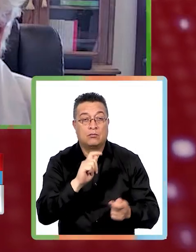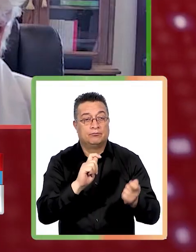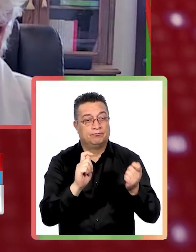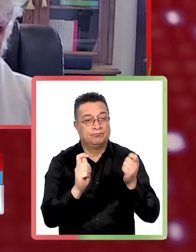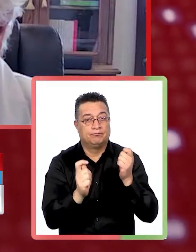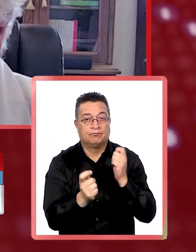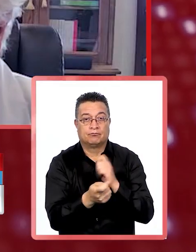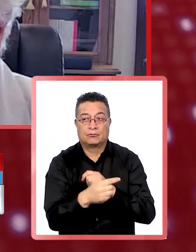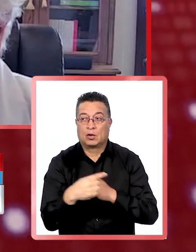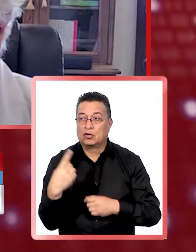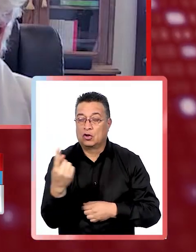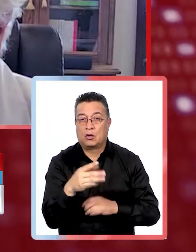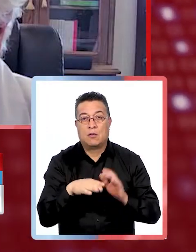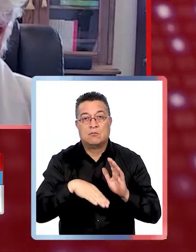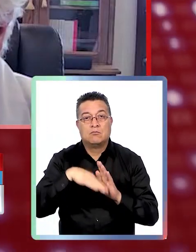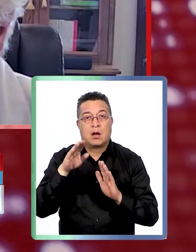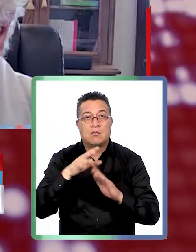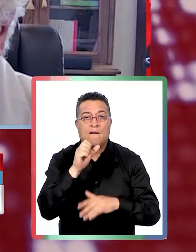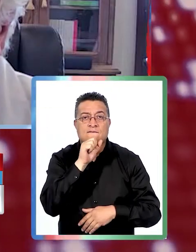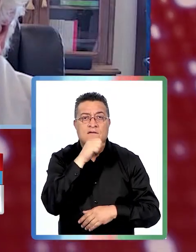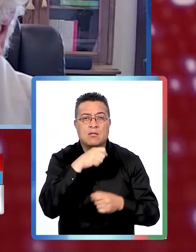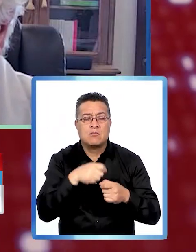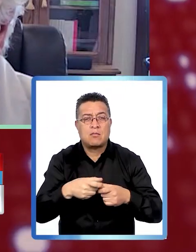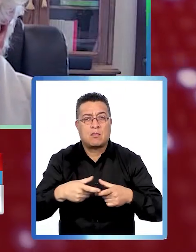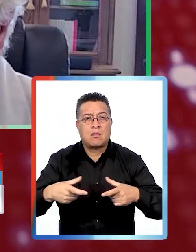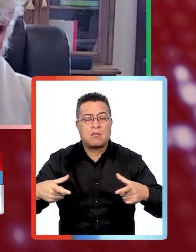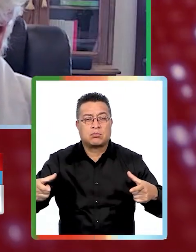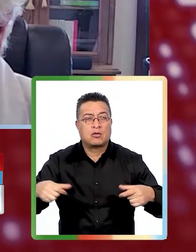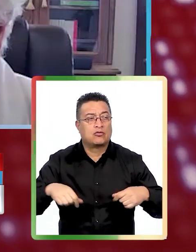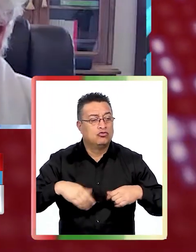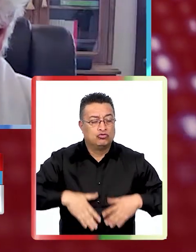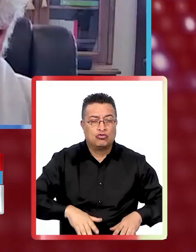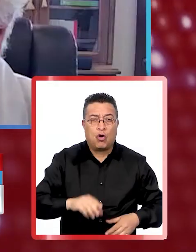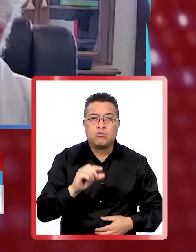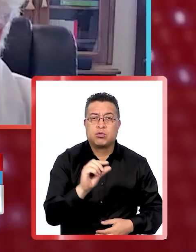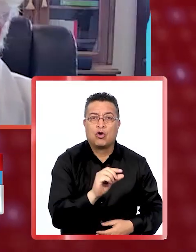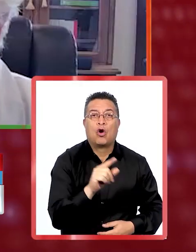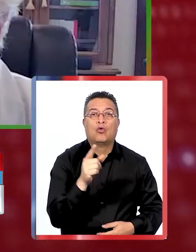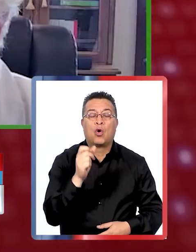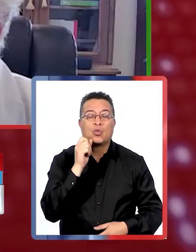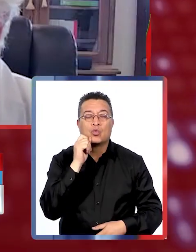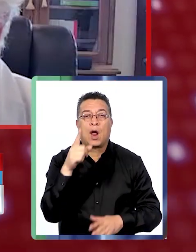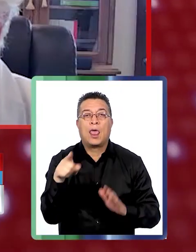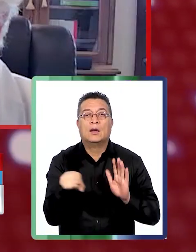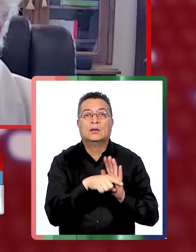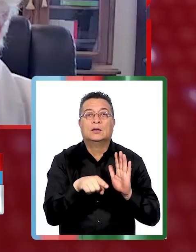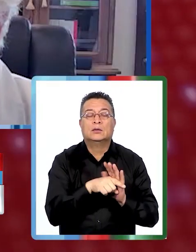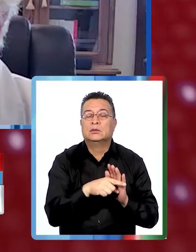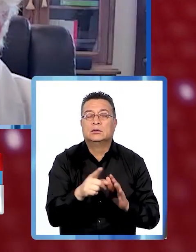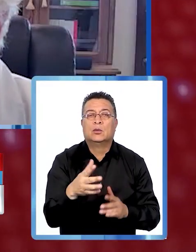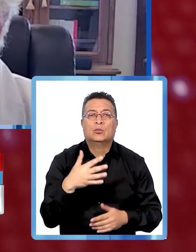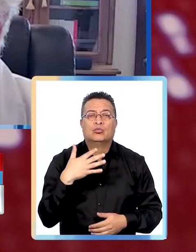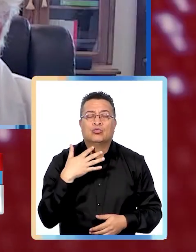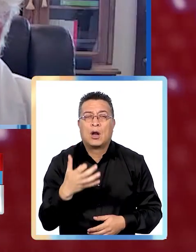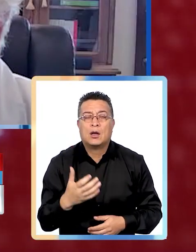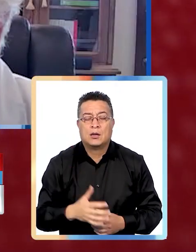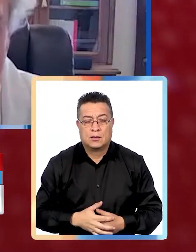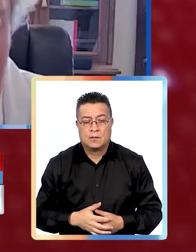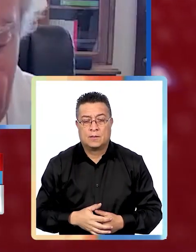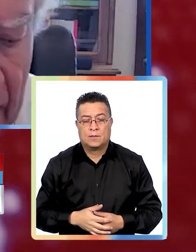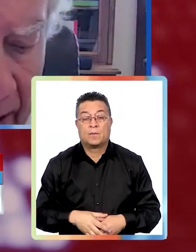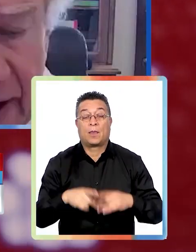estamos transformando en una sociedad cada vez más envejecida, nos preguntamos, ¿cuáles son las repercusiones de estas decisiones,